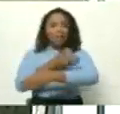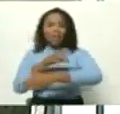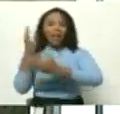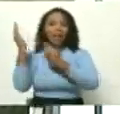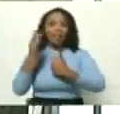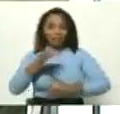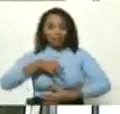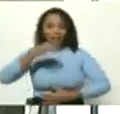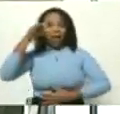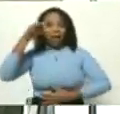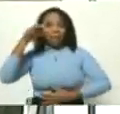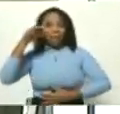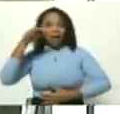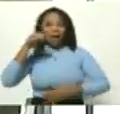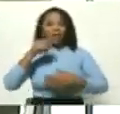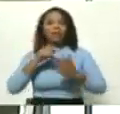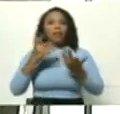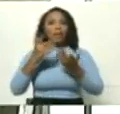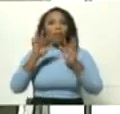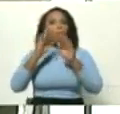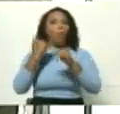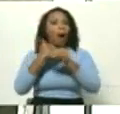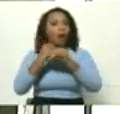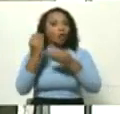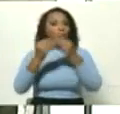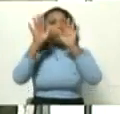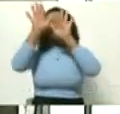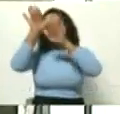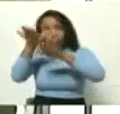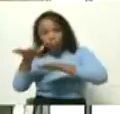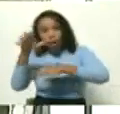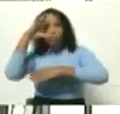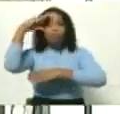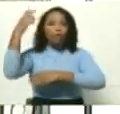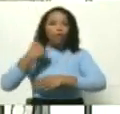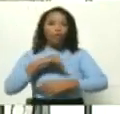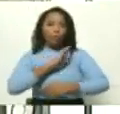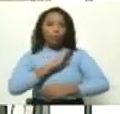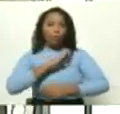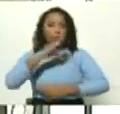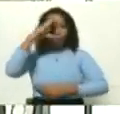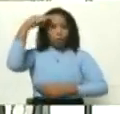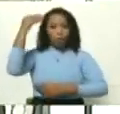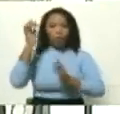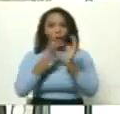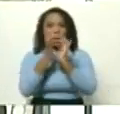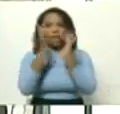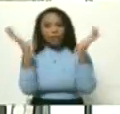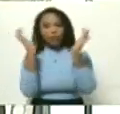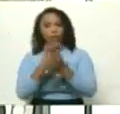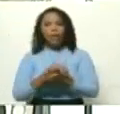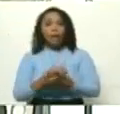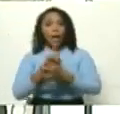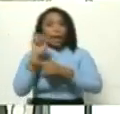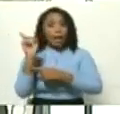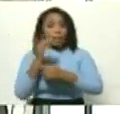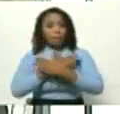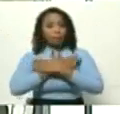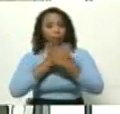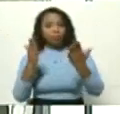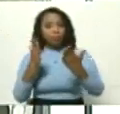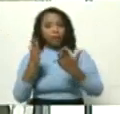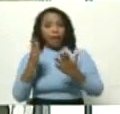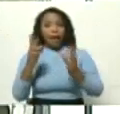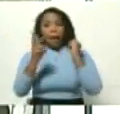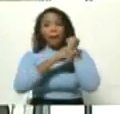alma en adoración a nuestro Dios, a nuestro Señor Jesús. Bueno, ahí vamos nosotros a tener ese espacio presto. Además que el Parque